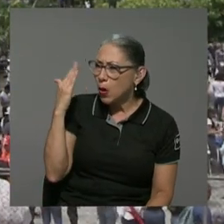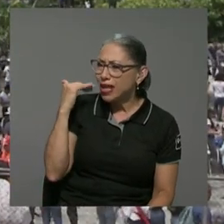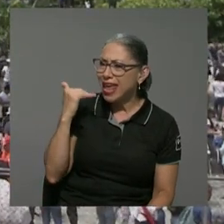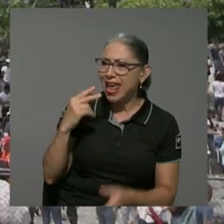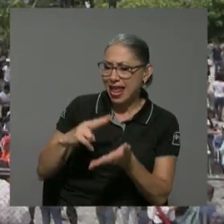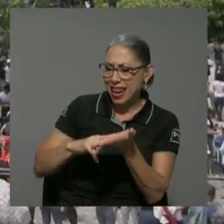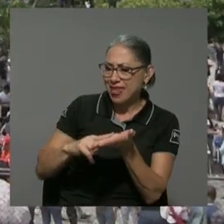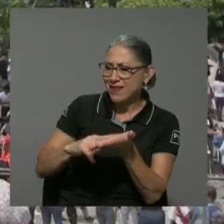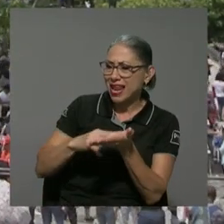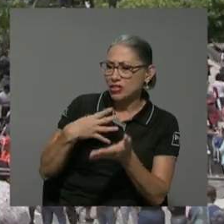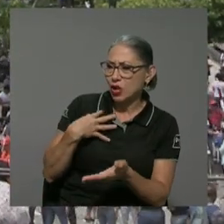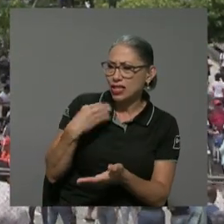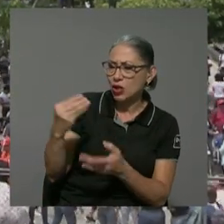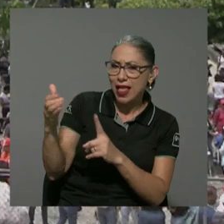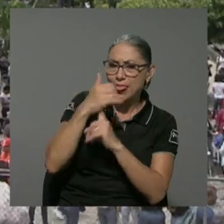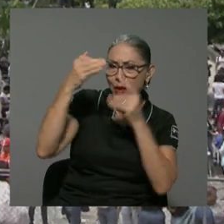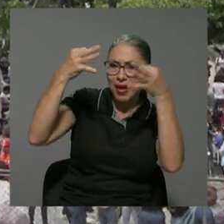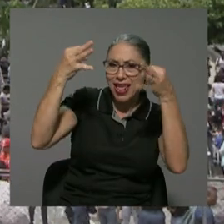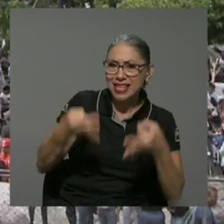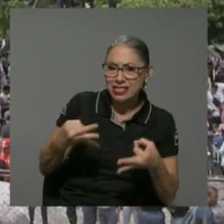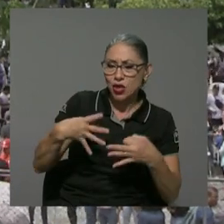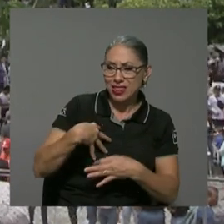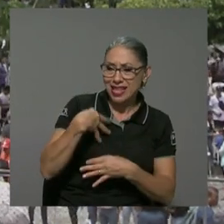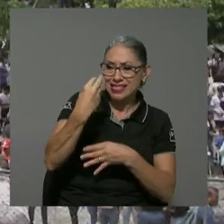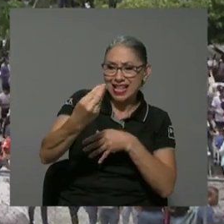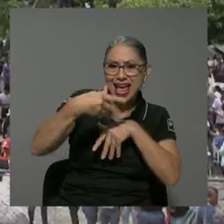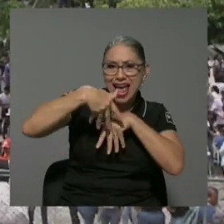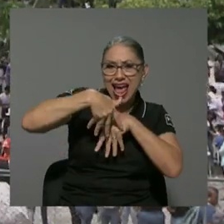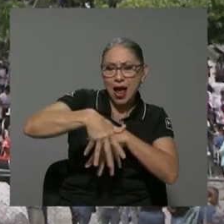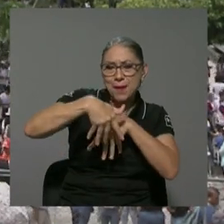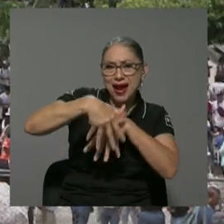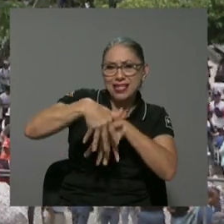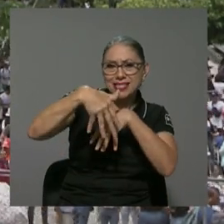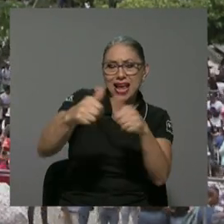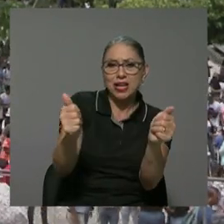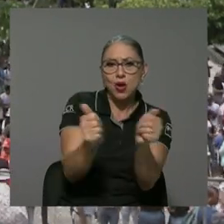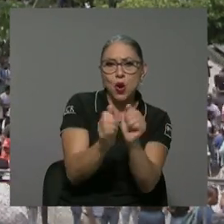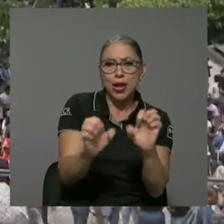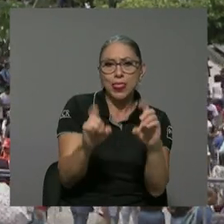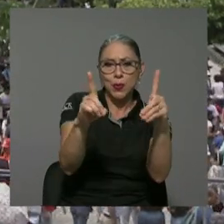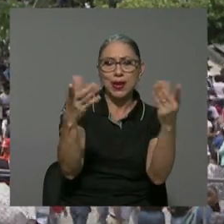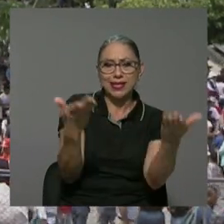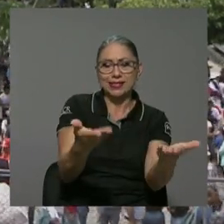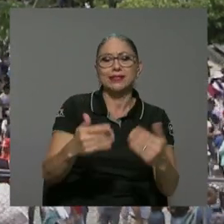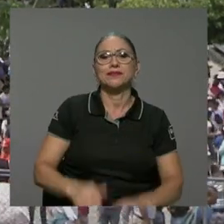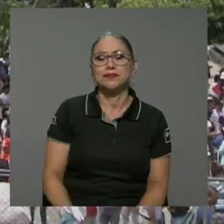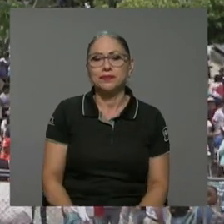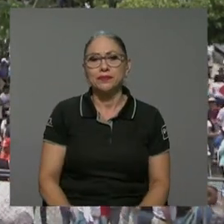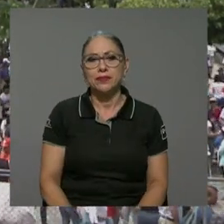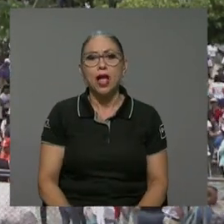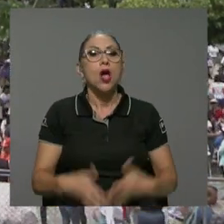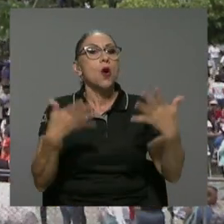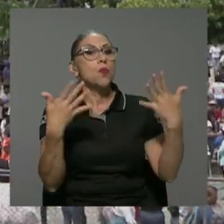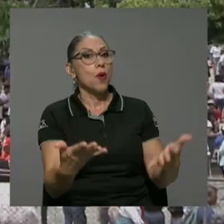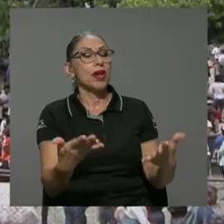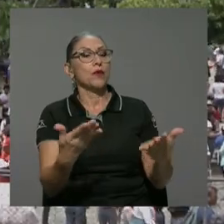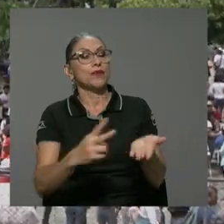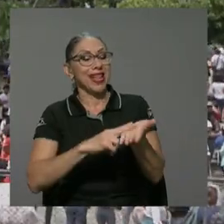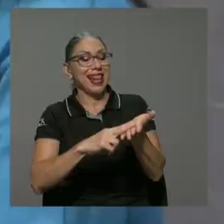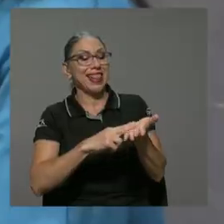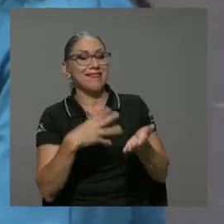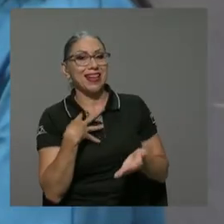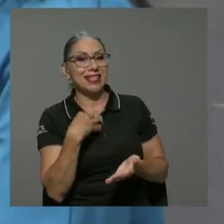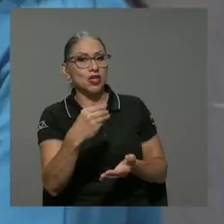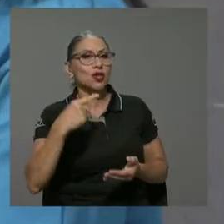Liberación Nacional toma la decisión de marchar con el sector educativo? Bueno, Liberación ha sido siempre